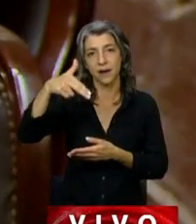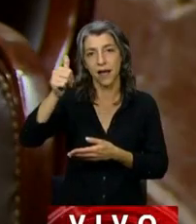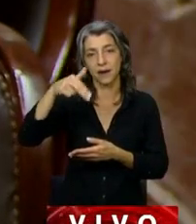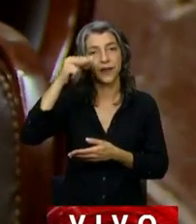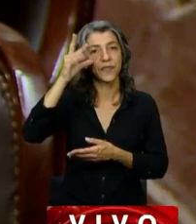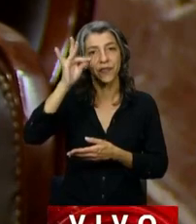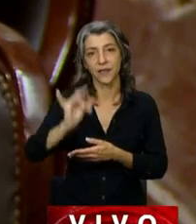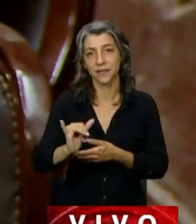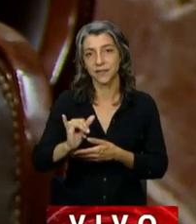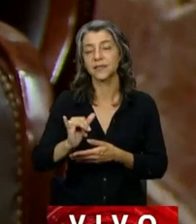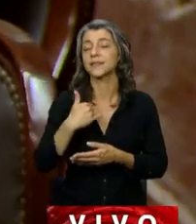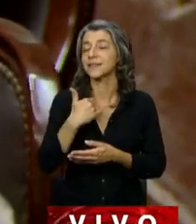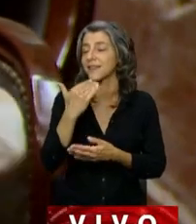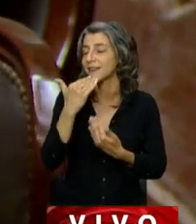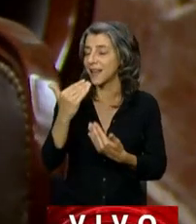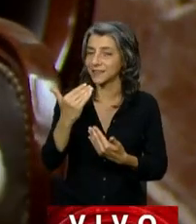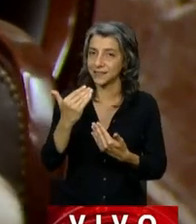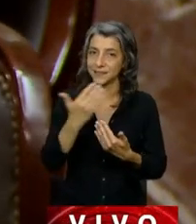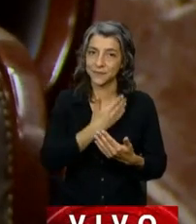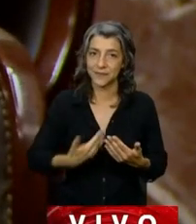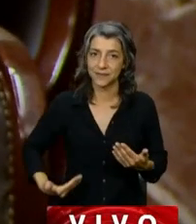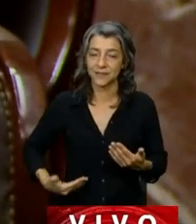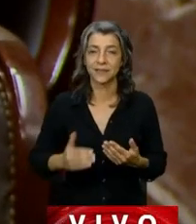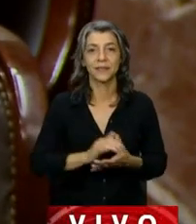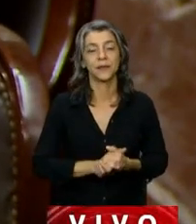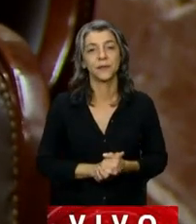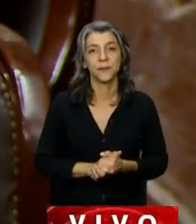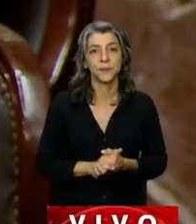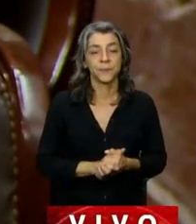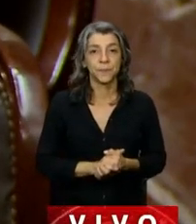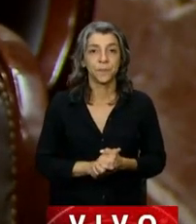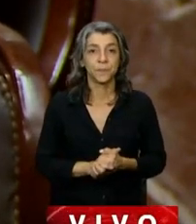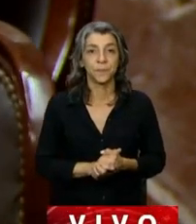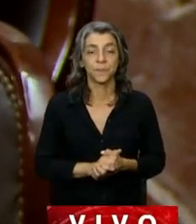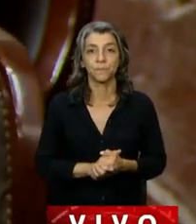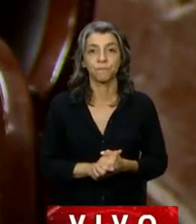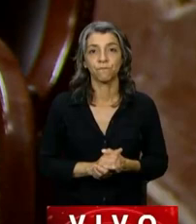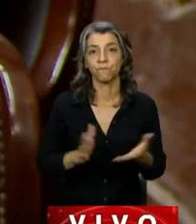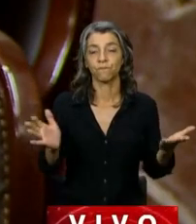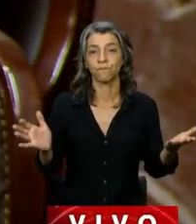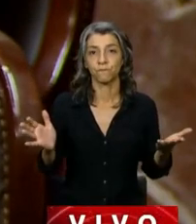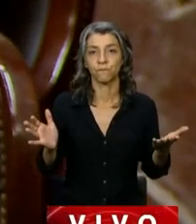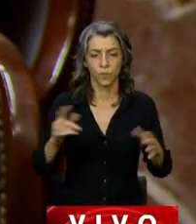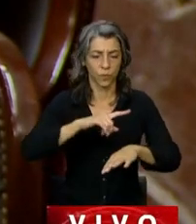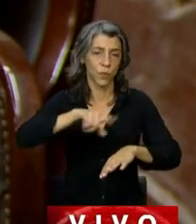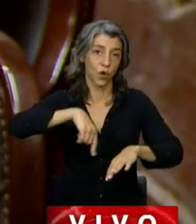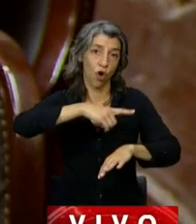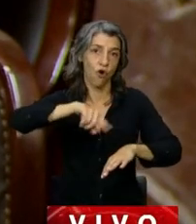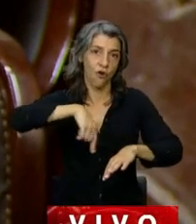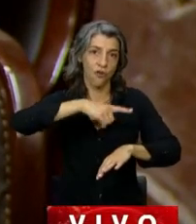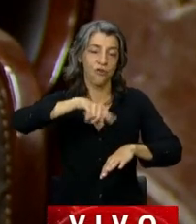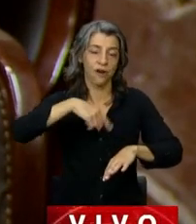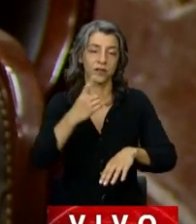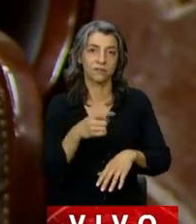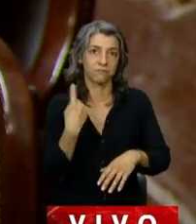Muchas gracias, señor presidente. Bueno, creo que ya hace varias horas que